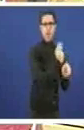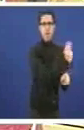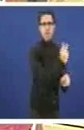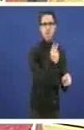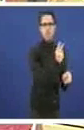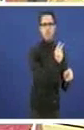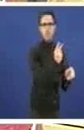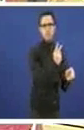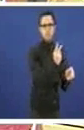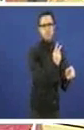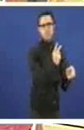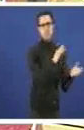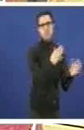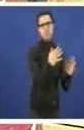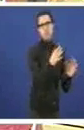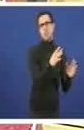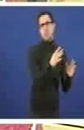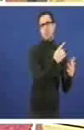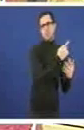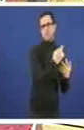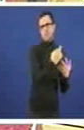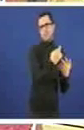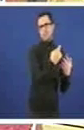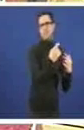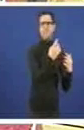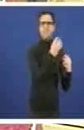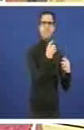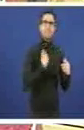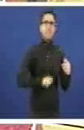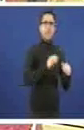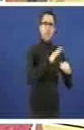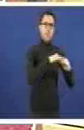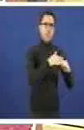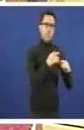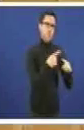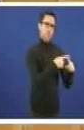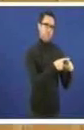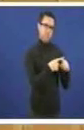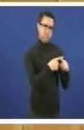ganen entre os dous algo menos do salario mínimo ese grandísimo soldo para esa familia